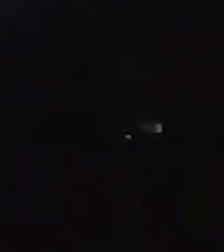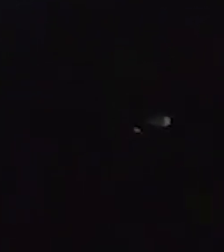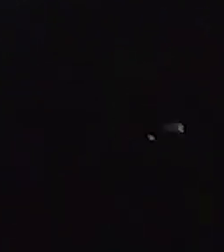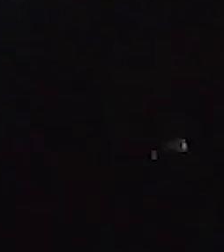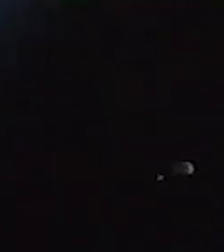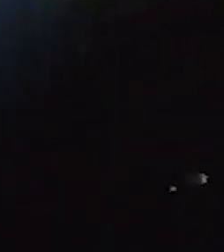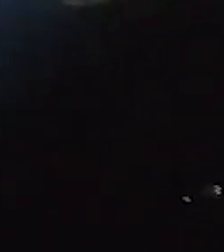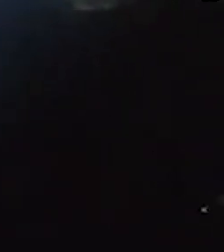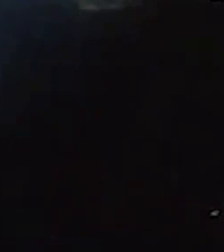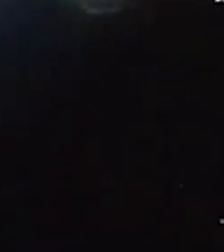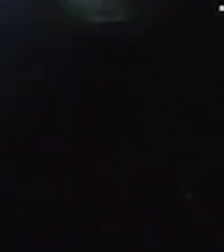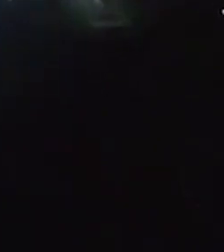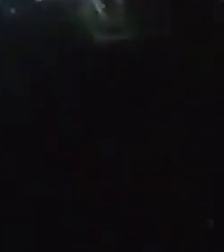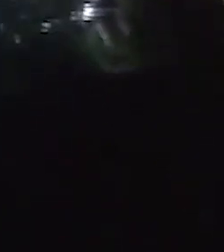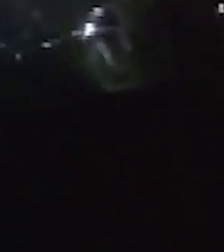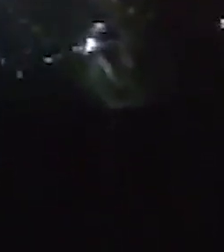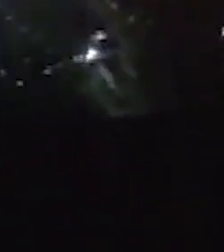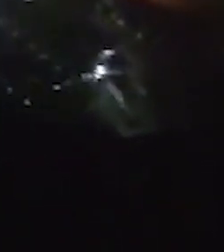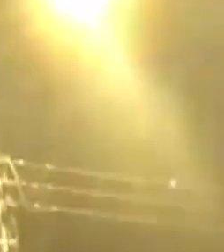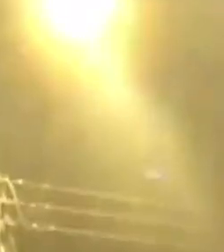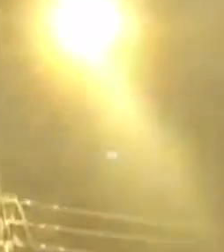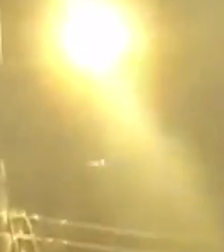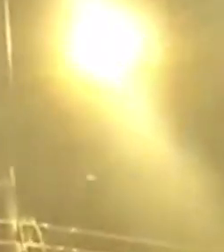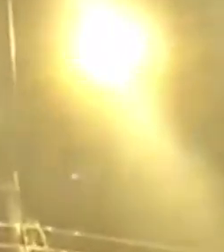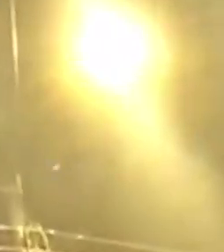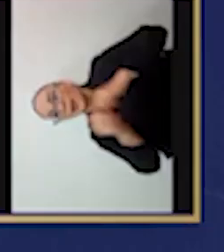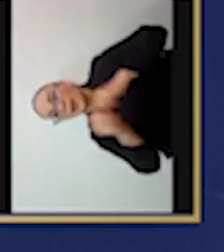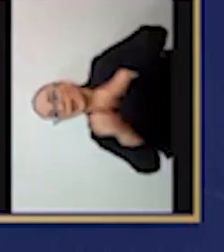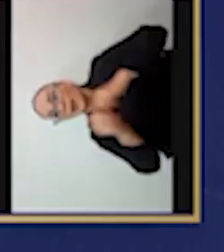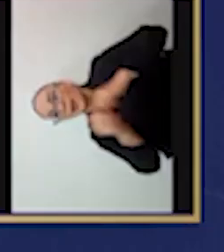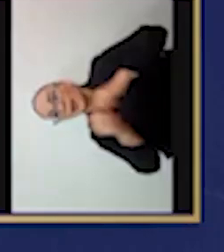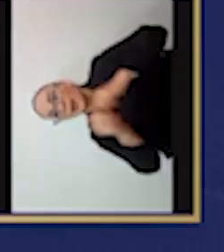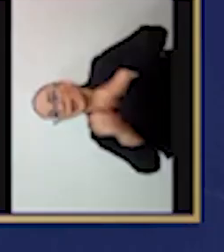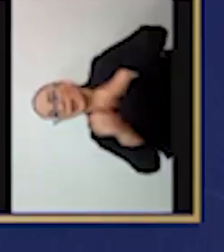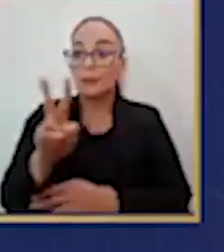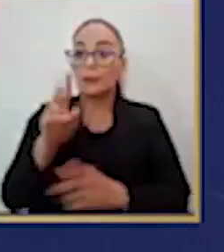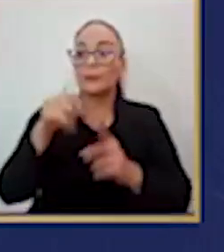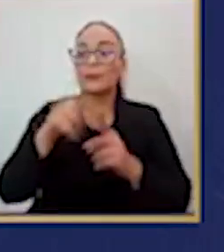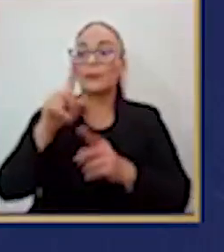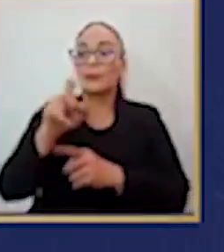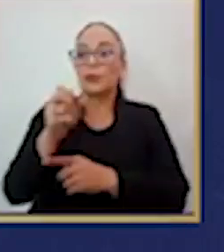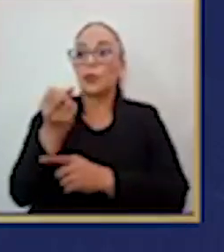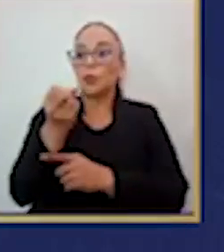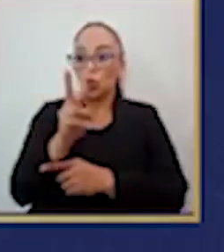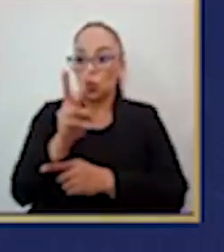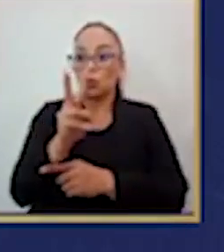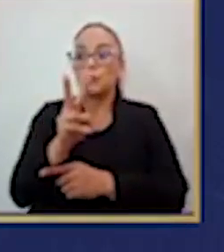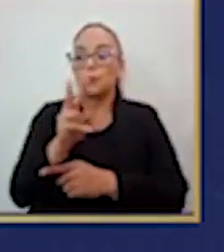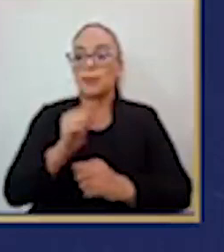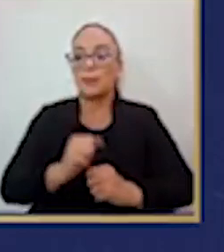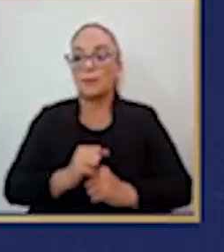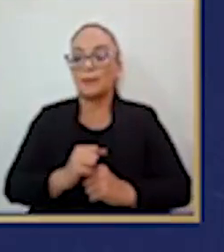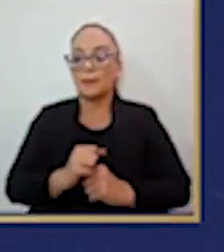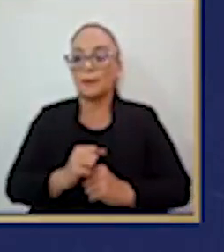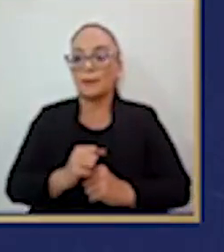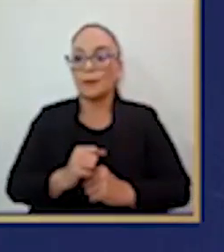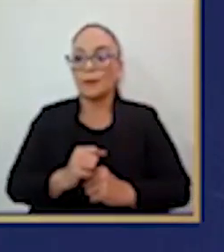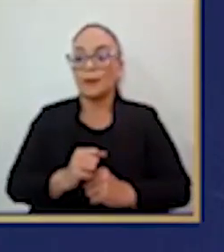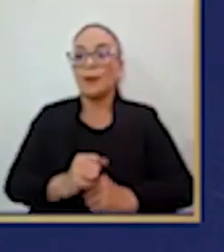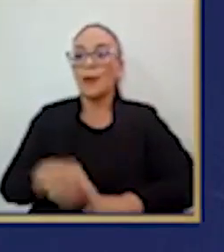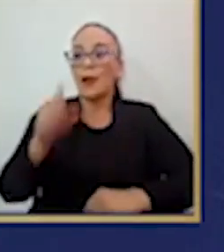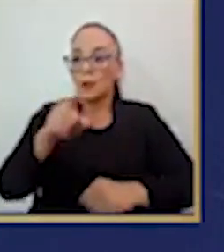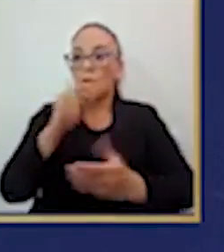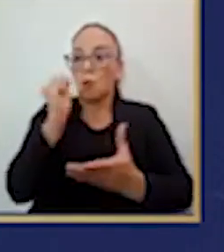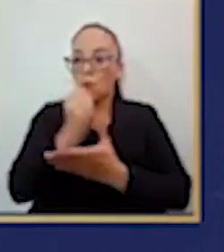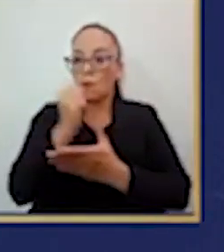a 112 intervenciones efectivas de la fuerza pública en medio de un homicidio.